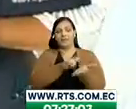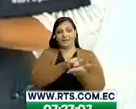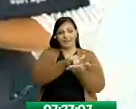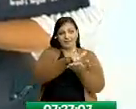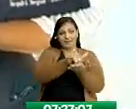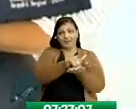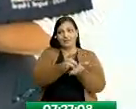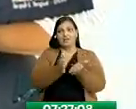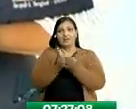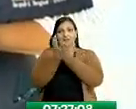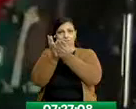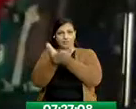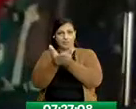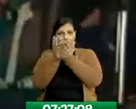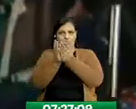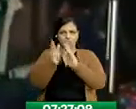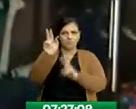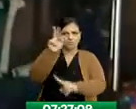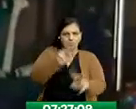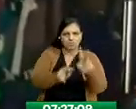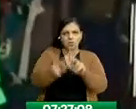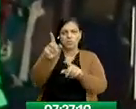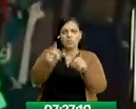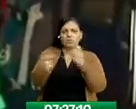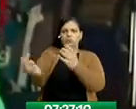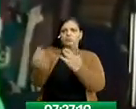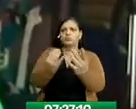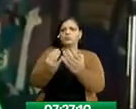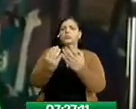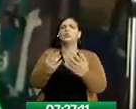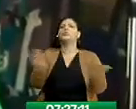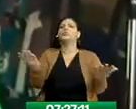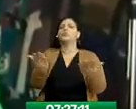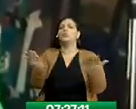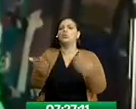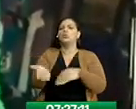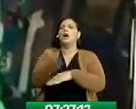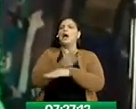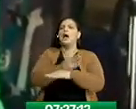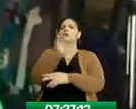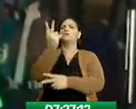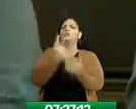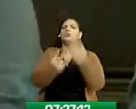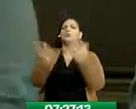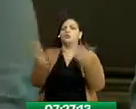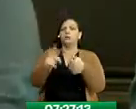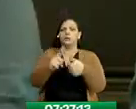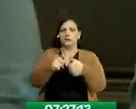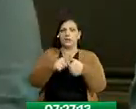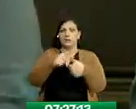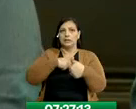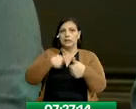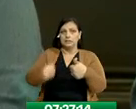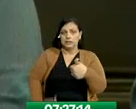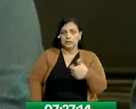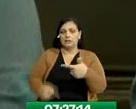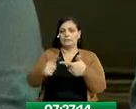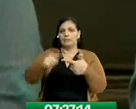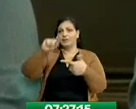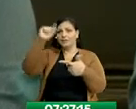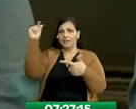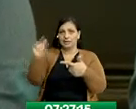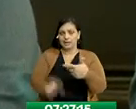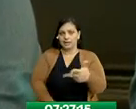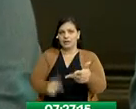cuatro países en donde circula el coronavirus: China, Italia, Irán y Corea del Sur. Y queremos una vez más reiterar a